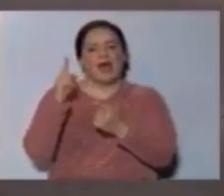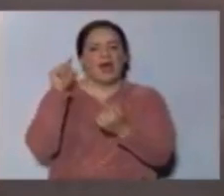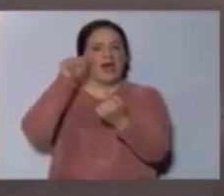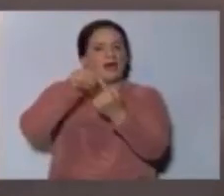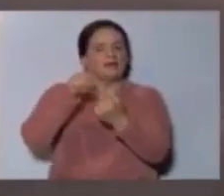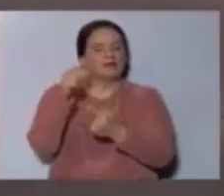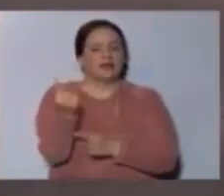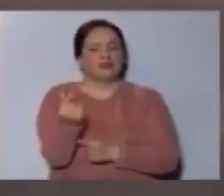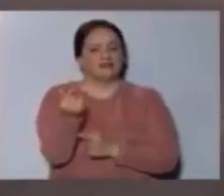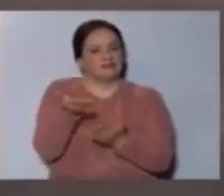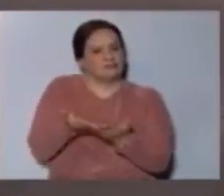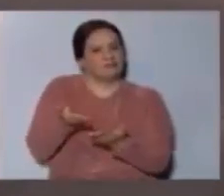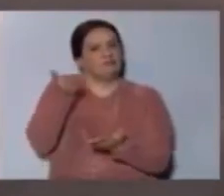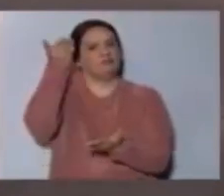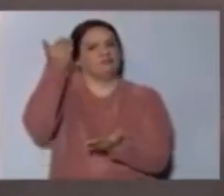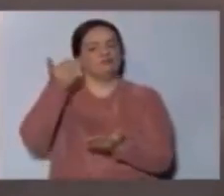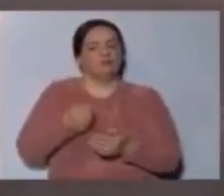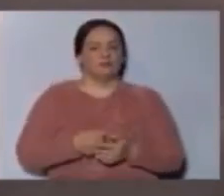tarifas.